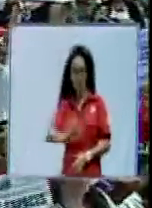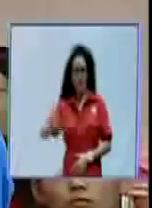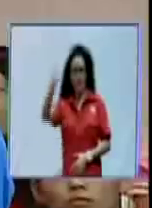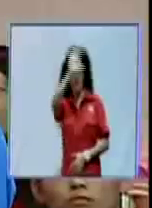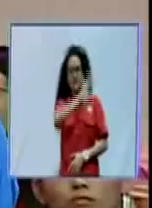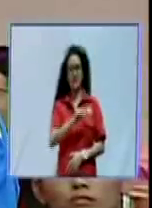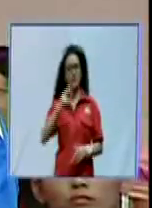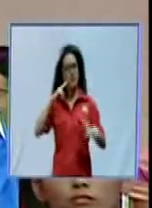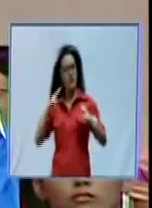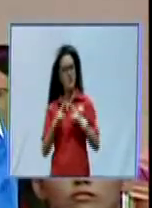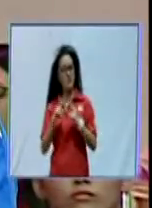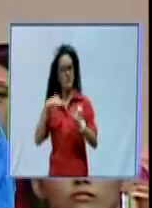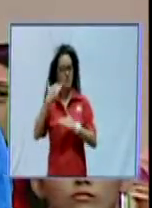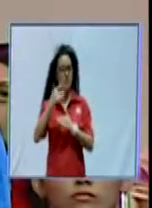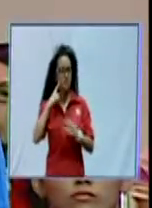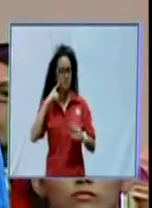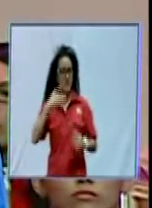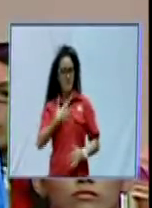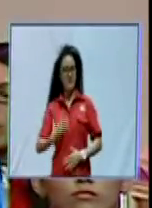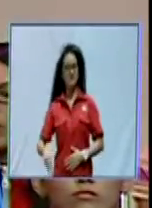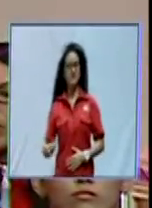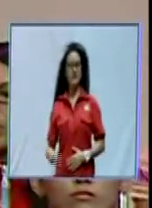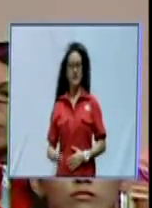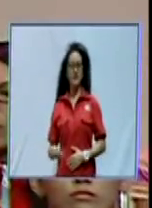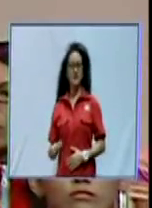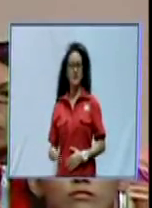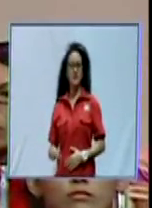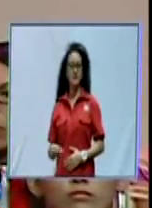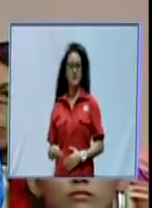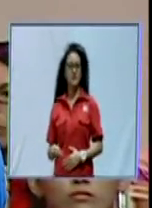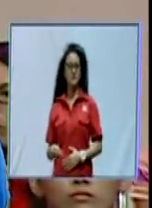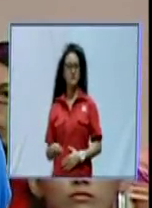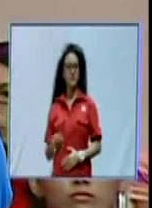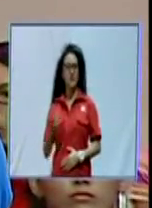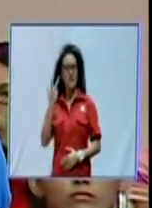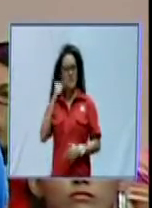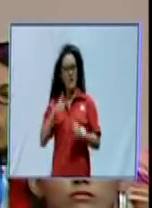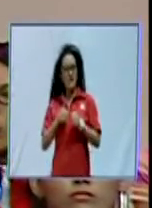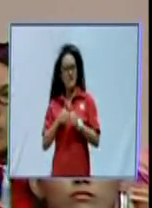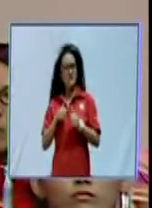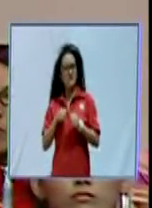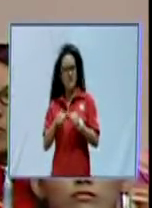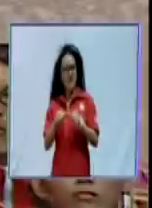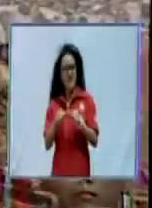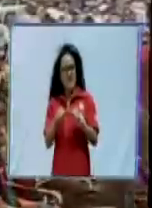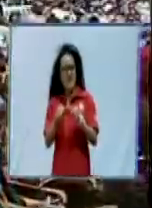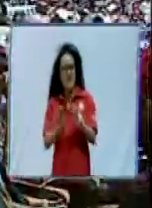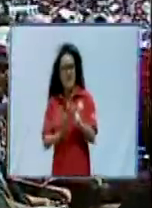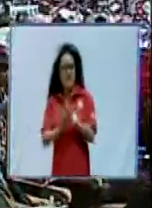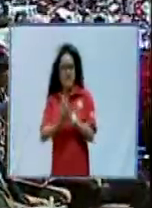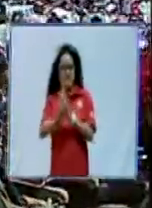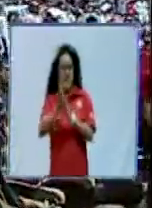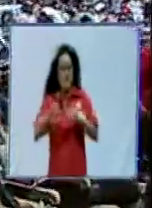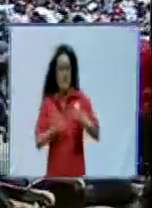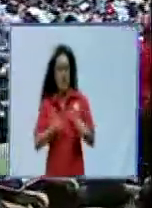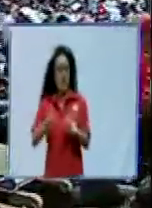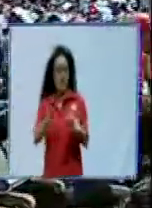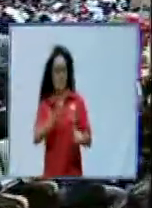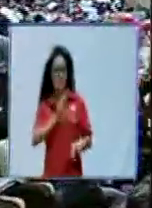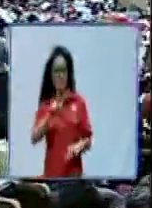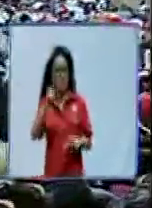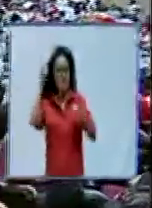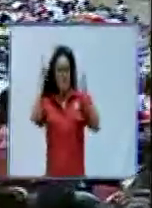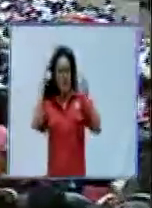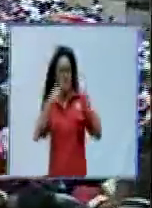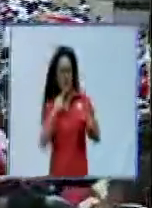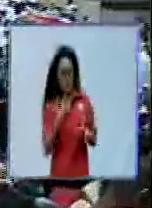Un encuentro, presidente, que sirve para seguir avanzando en el camino que nos marcó el presidente